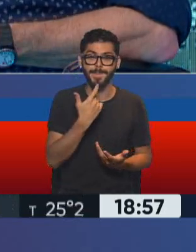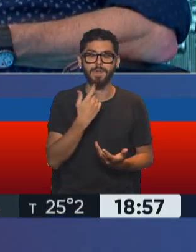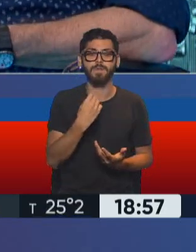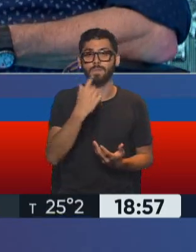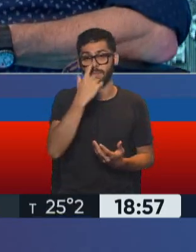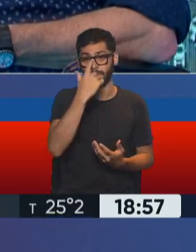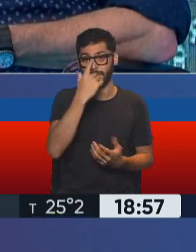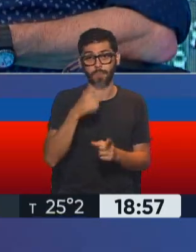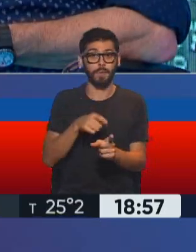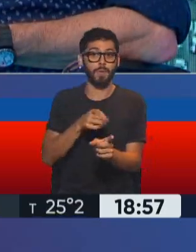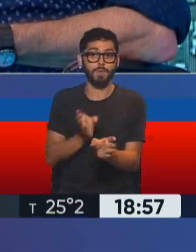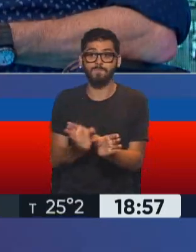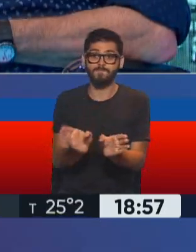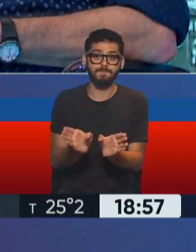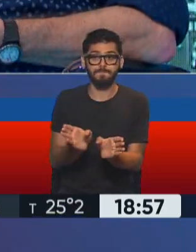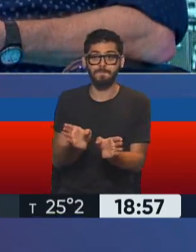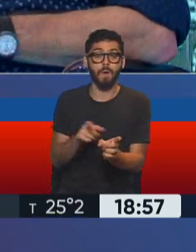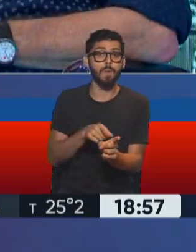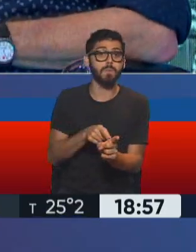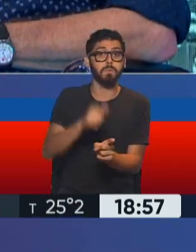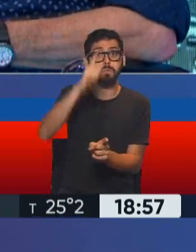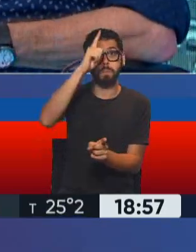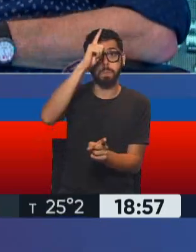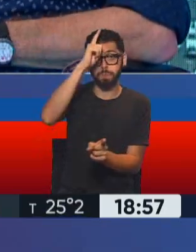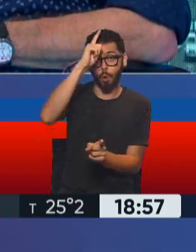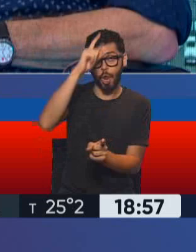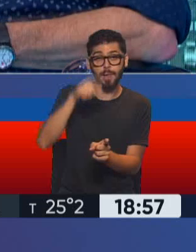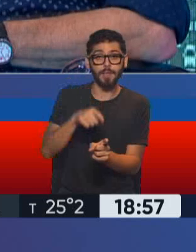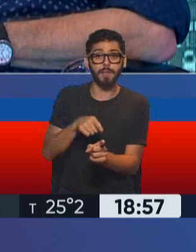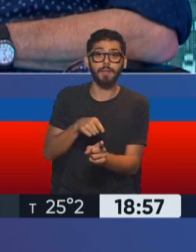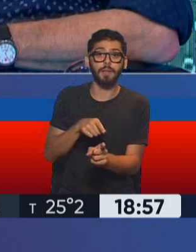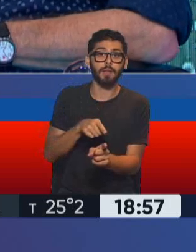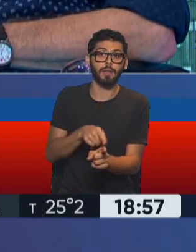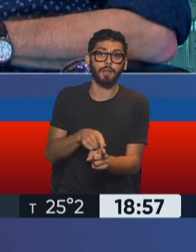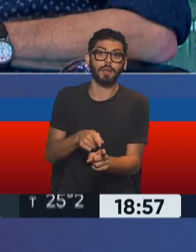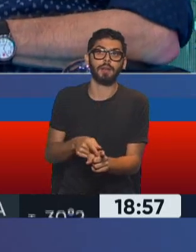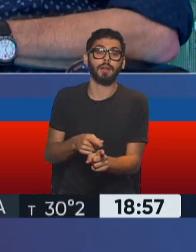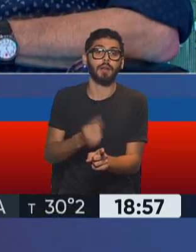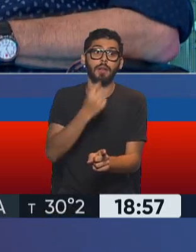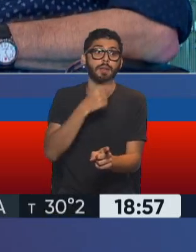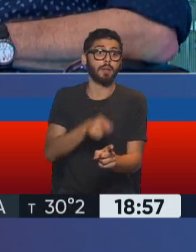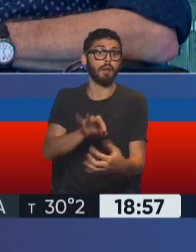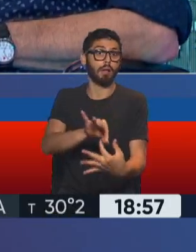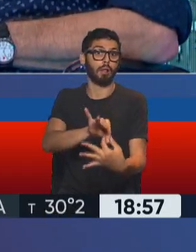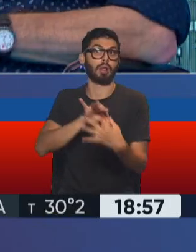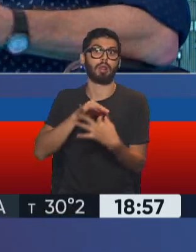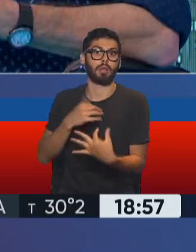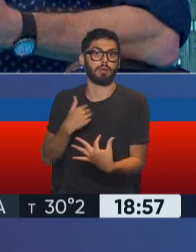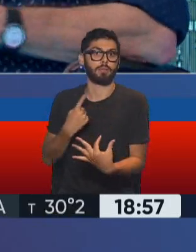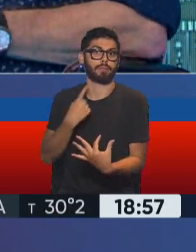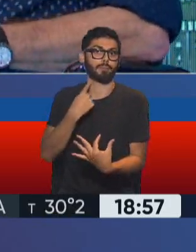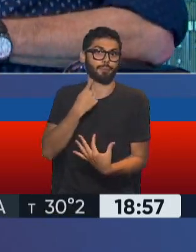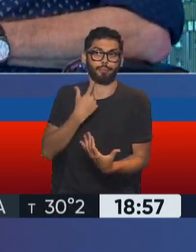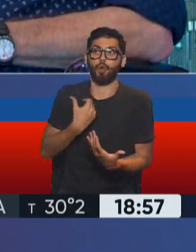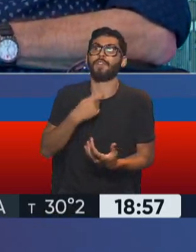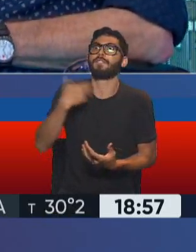la pista policial hubiera podido malograr sus ambiciones presidenciales, empezó